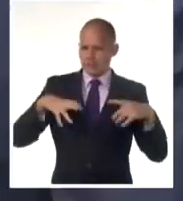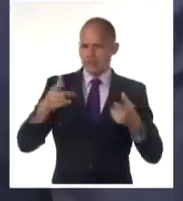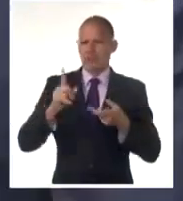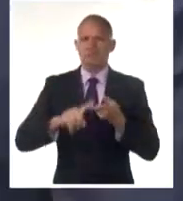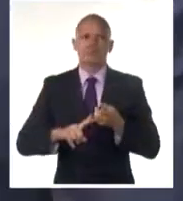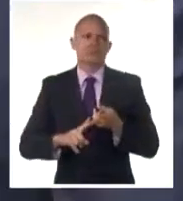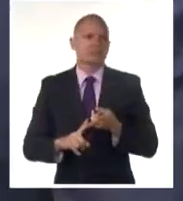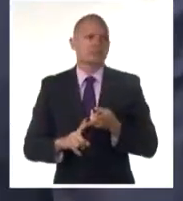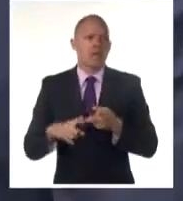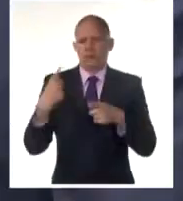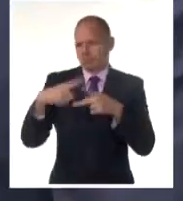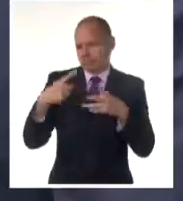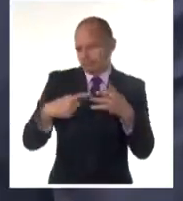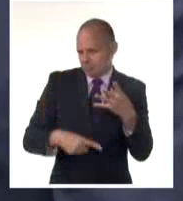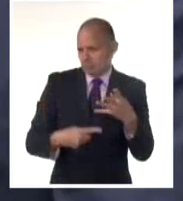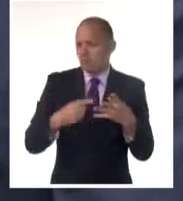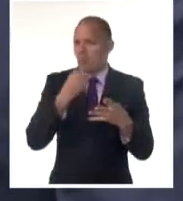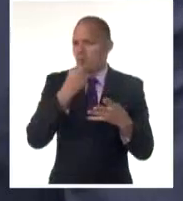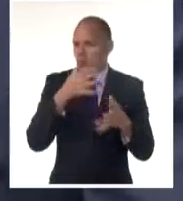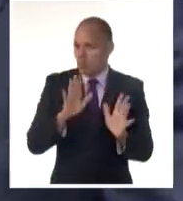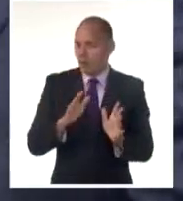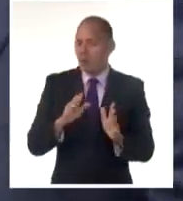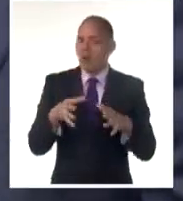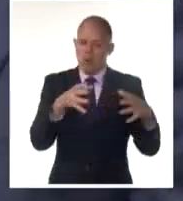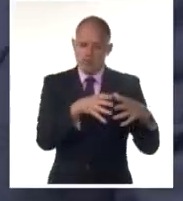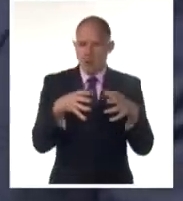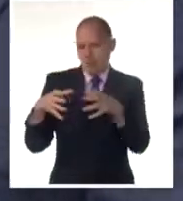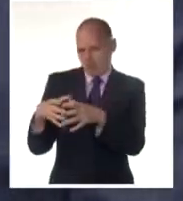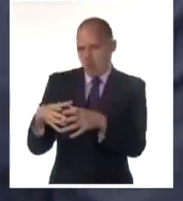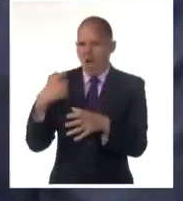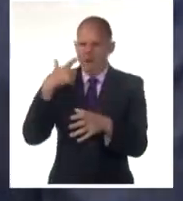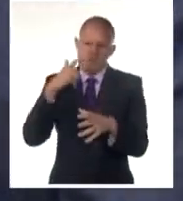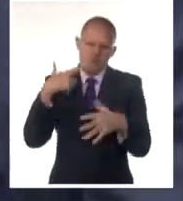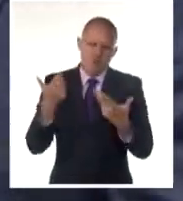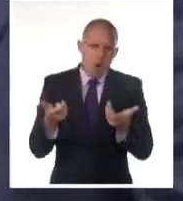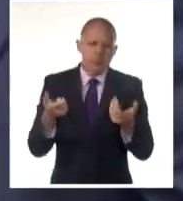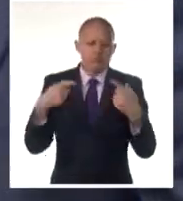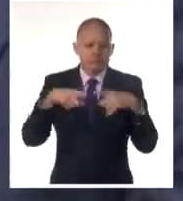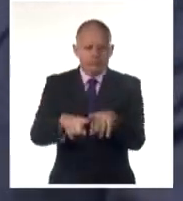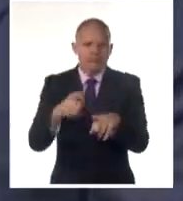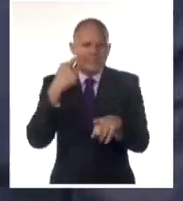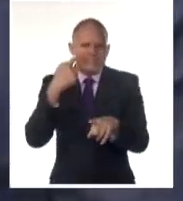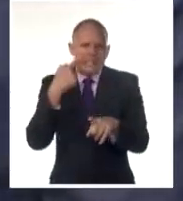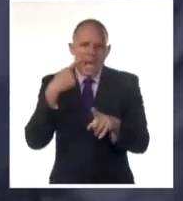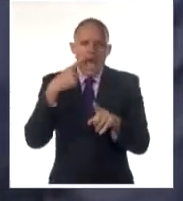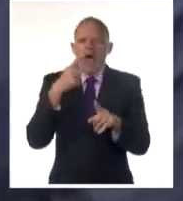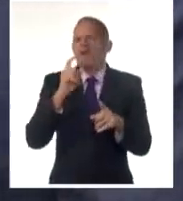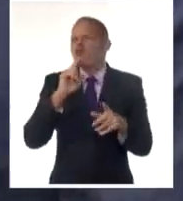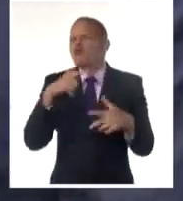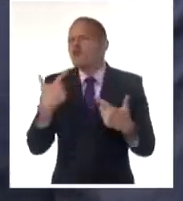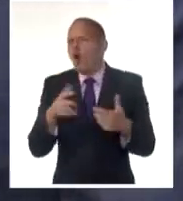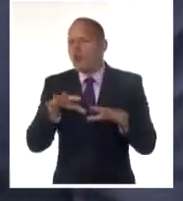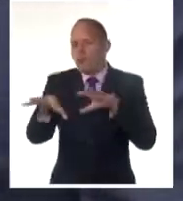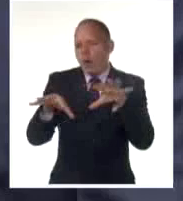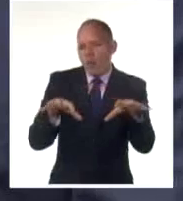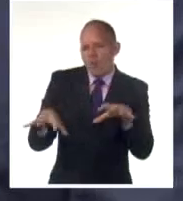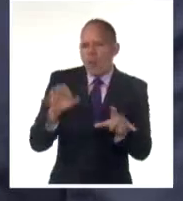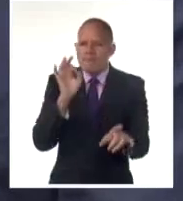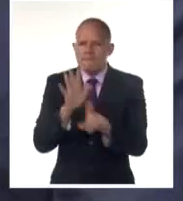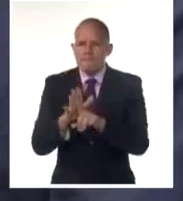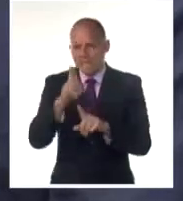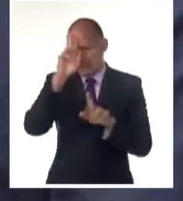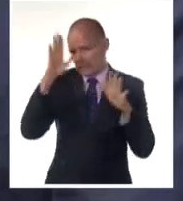creo que hay que poner equipos de ambas partes a estudiar en qué ámbitos, en qué nichos podemos tener cooperación, la